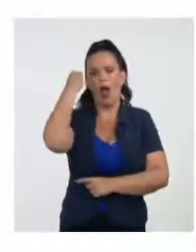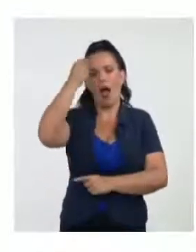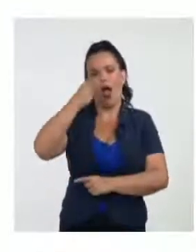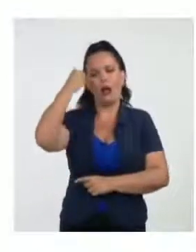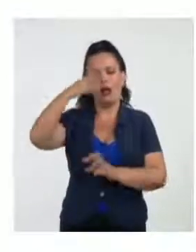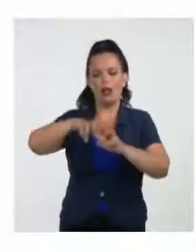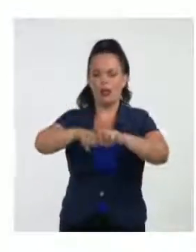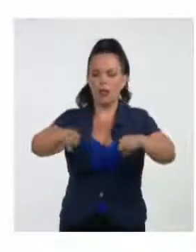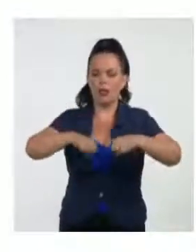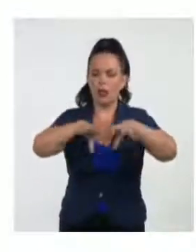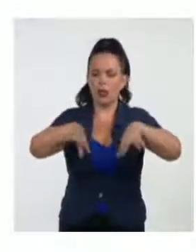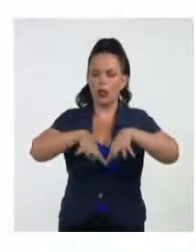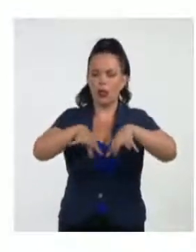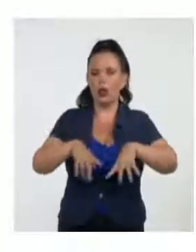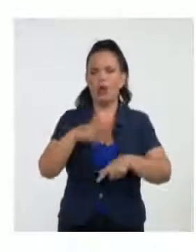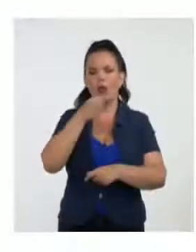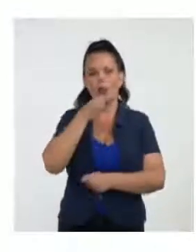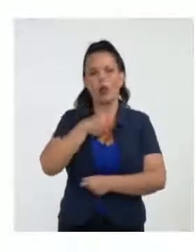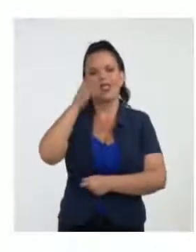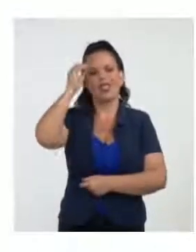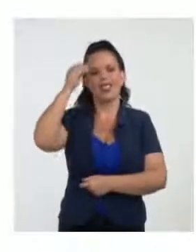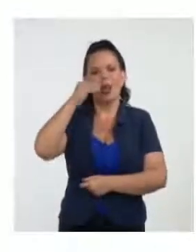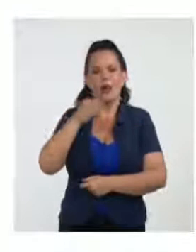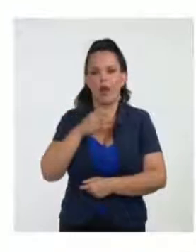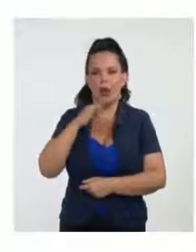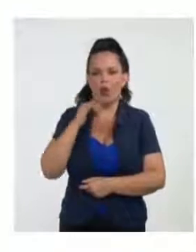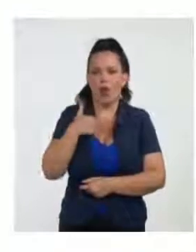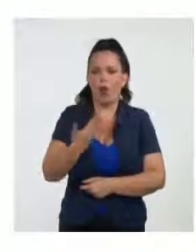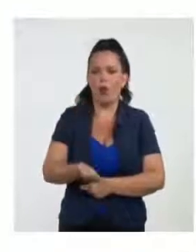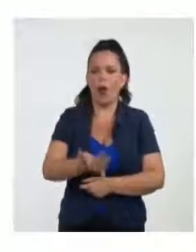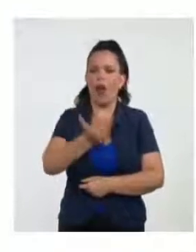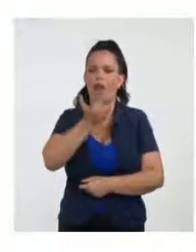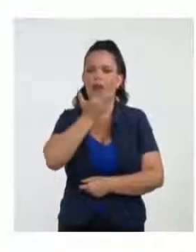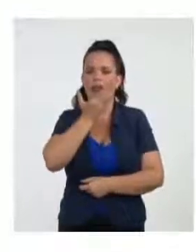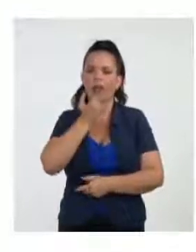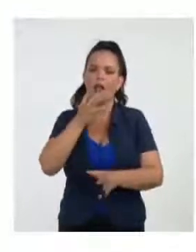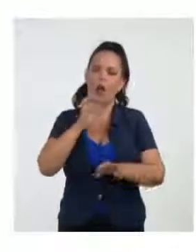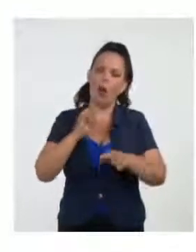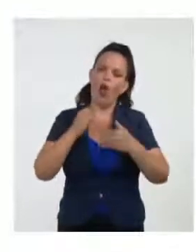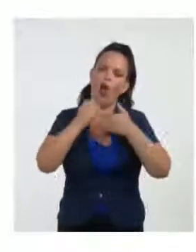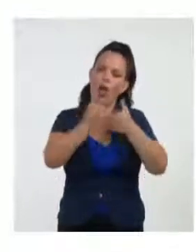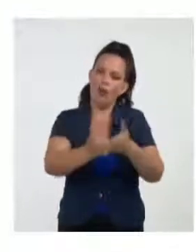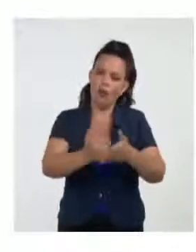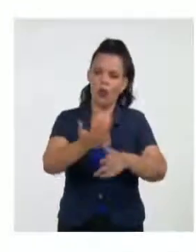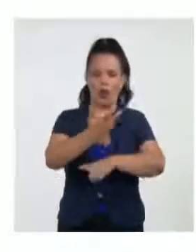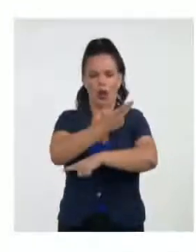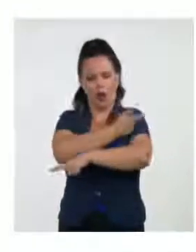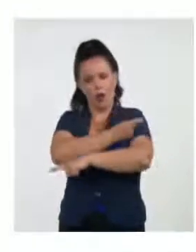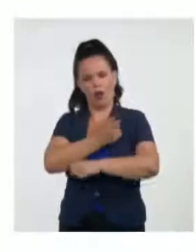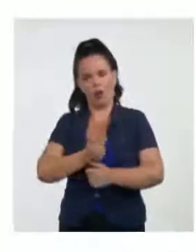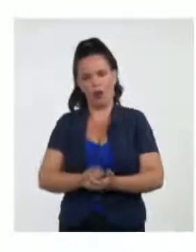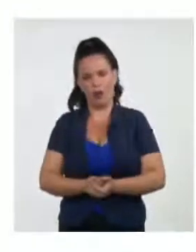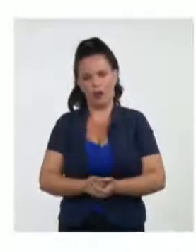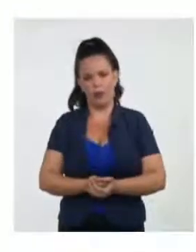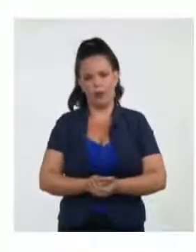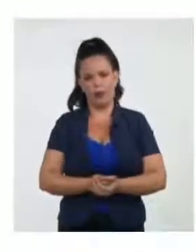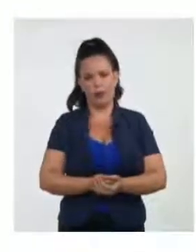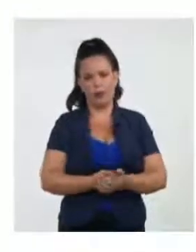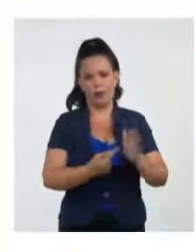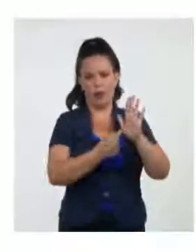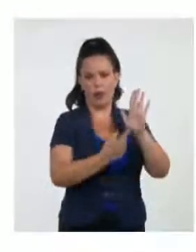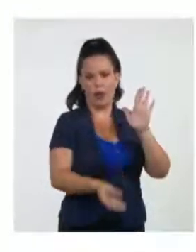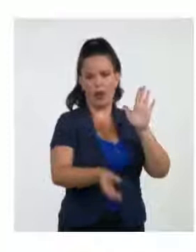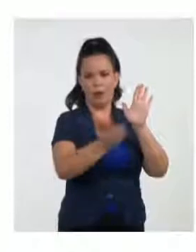poder evaluar el impacto que tiene la vacunación. Por ejemplo, aquí se ha introducido un parámetro alfa